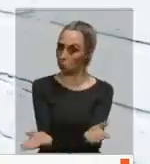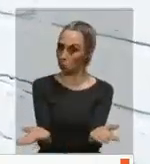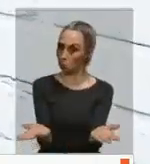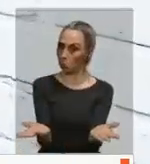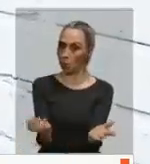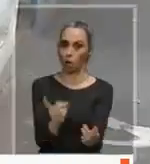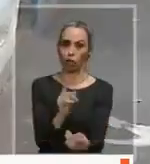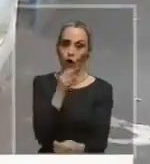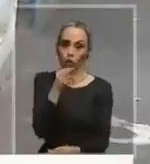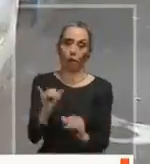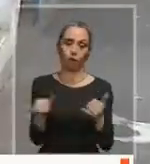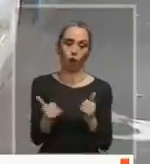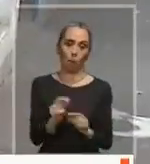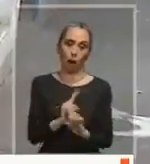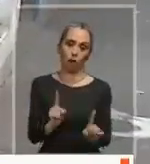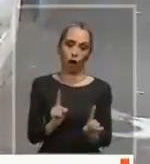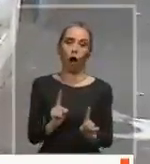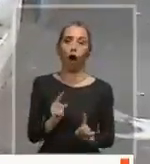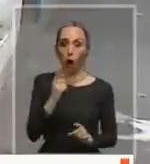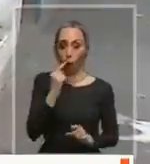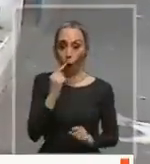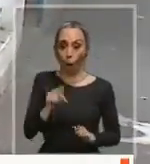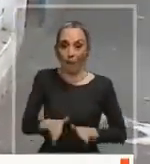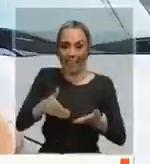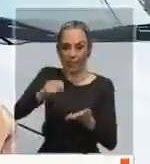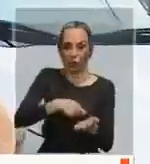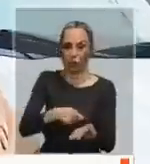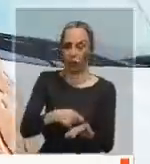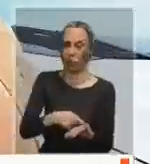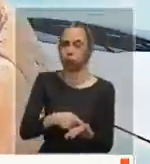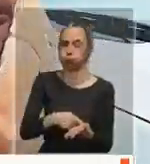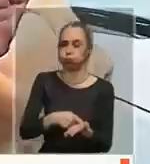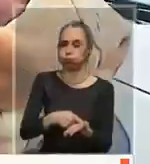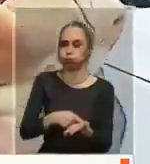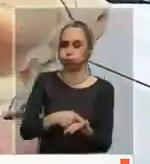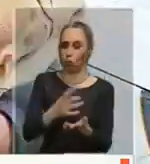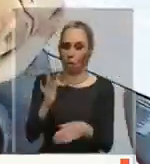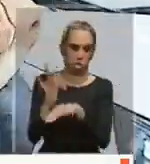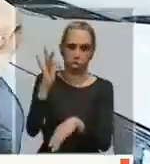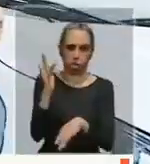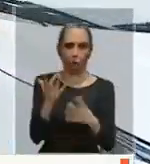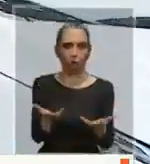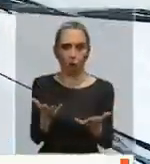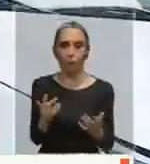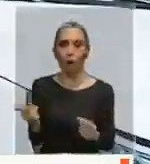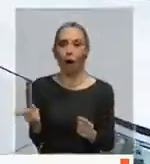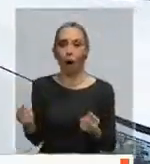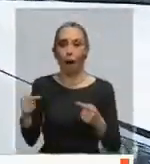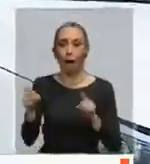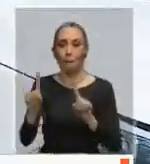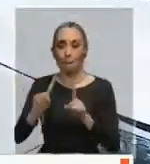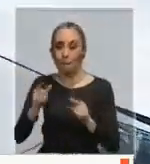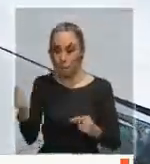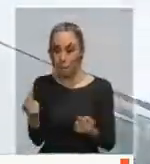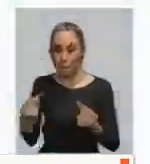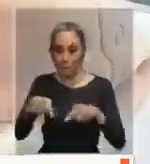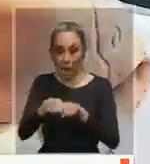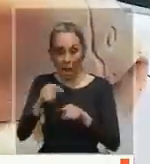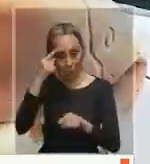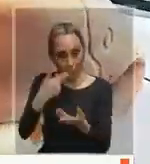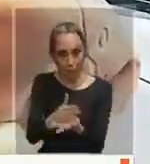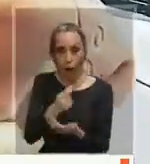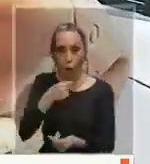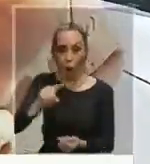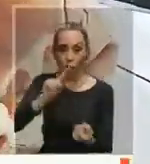no bromees. Igual el juez se fue al chancho. Opiniones divididas incluso en esta pareja que planea pronto casarse.